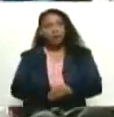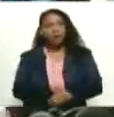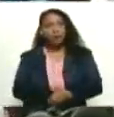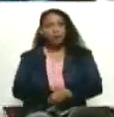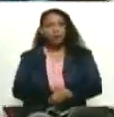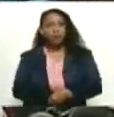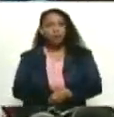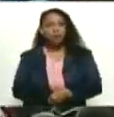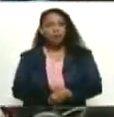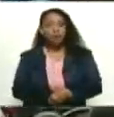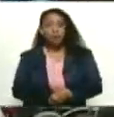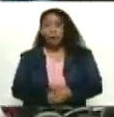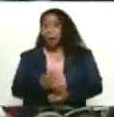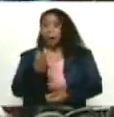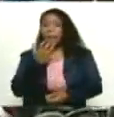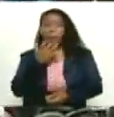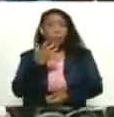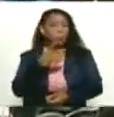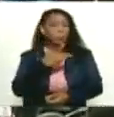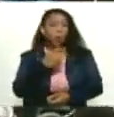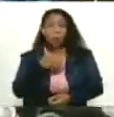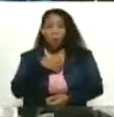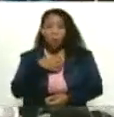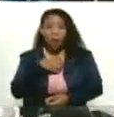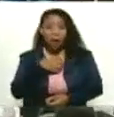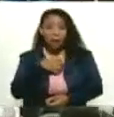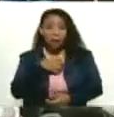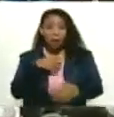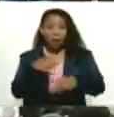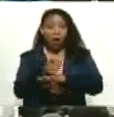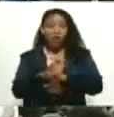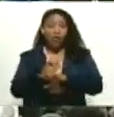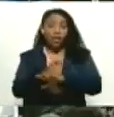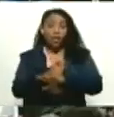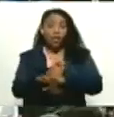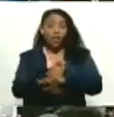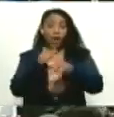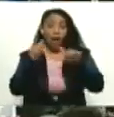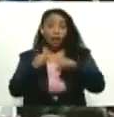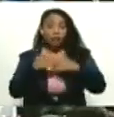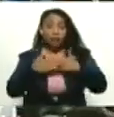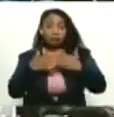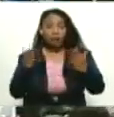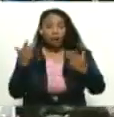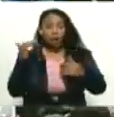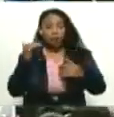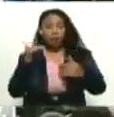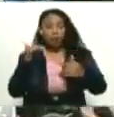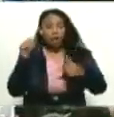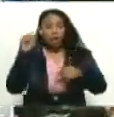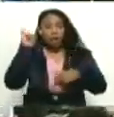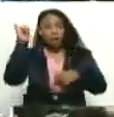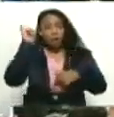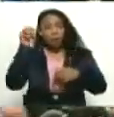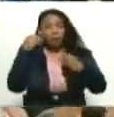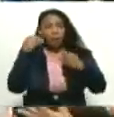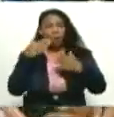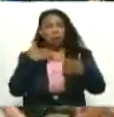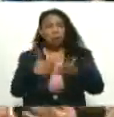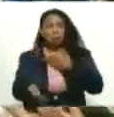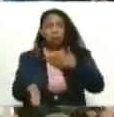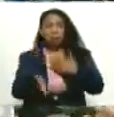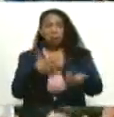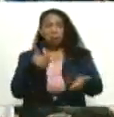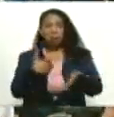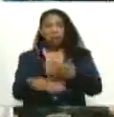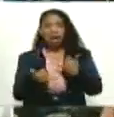cuando no se pueda aquí el alcalde, cuando no pueda el gobernador, este servidor está a la orden de Yaracuy para lo que sea, a la